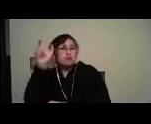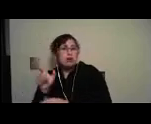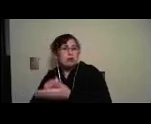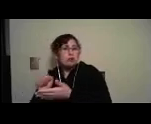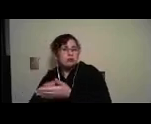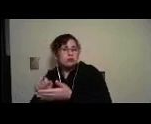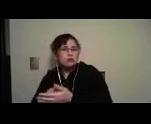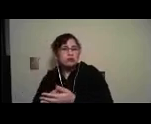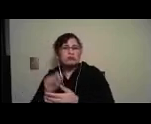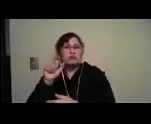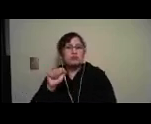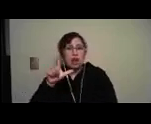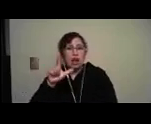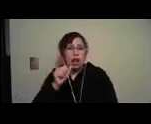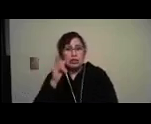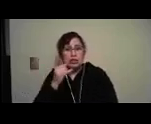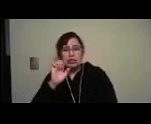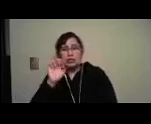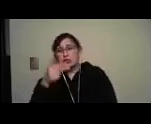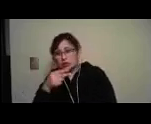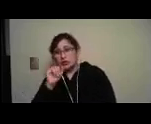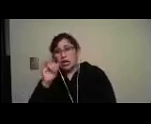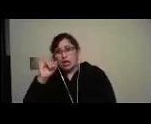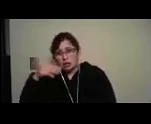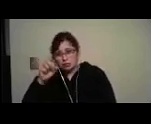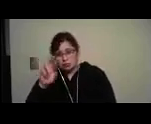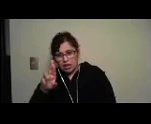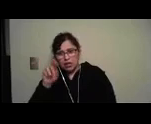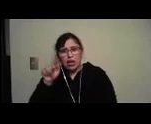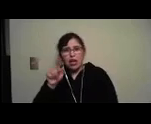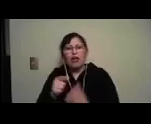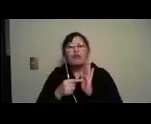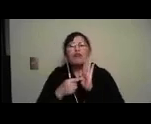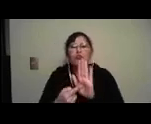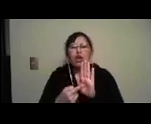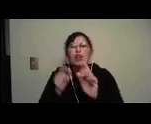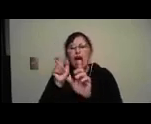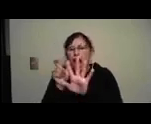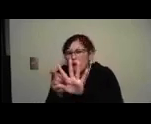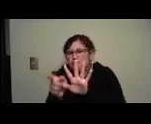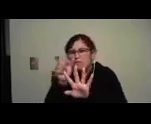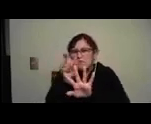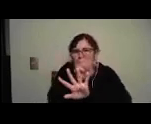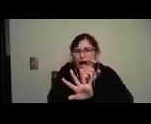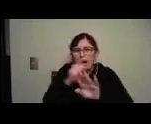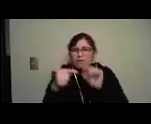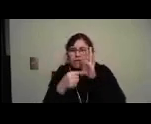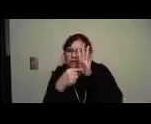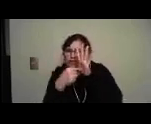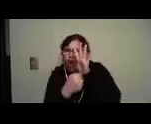Lois Alzheimer, placas beta-amiloides, ovillos neurofibrilares, que es algo característico de esta enfermedad, que también aparece en otras, ¿cierto? Ya,